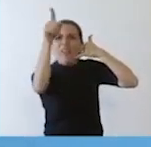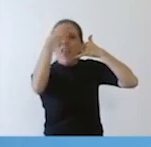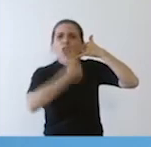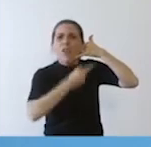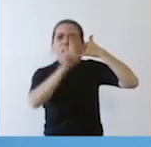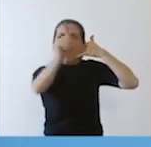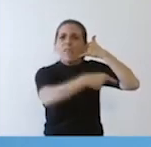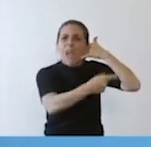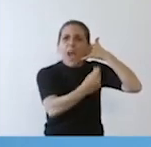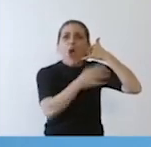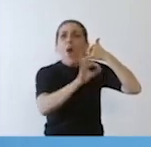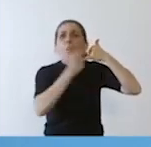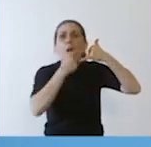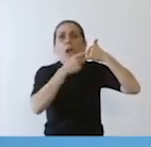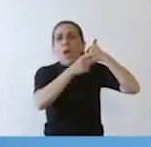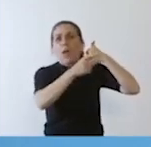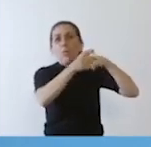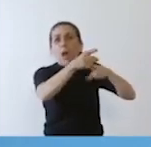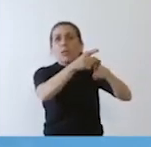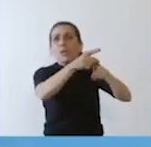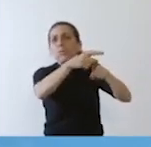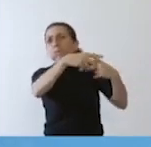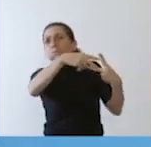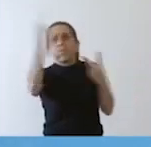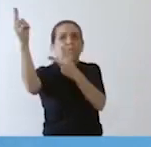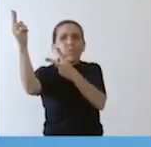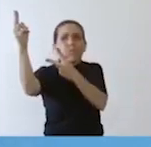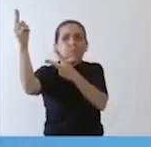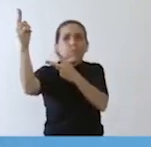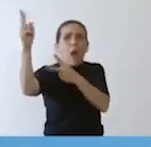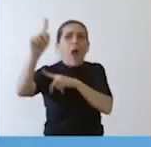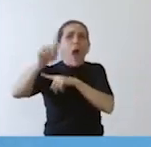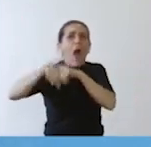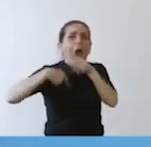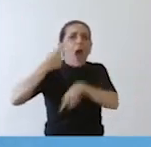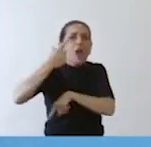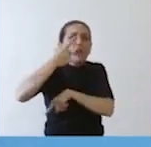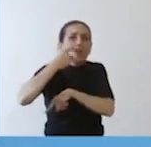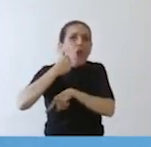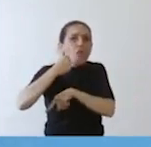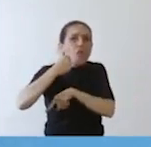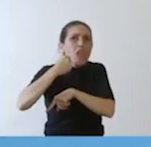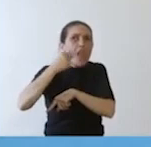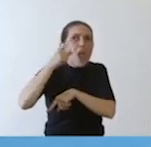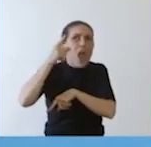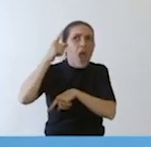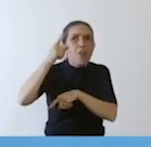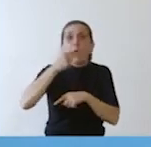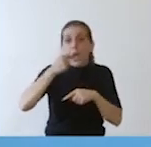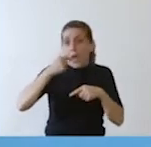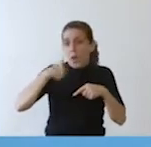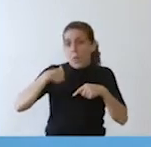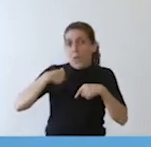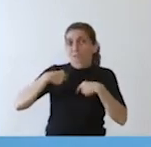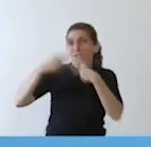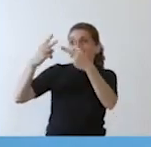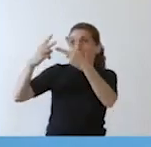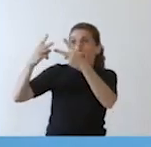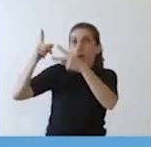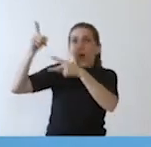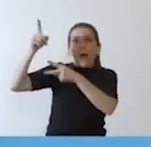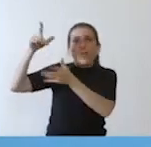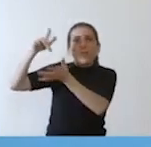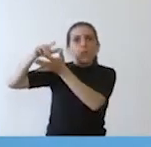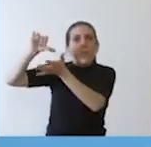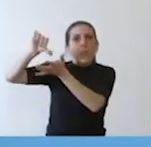veces viajaron y al día siguiente resulta que ese país declara tener una circulación